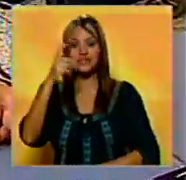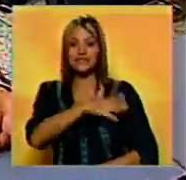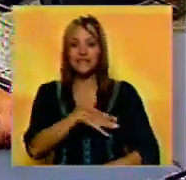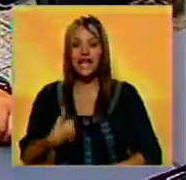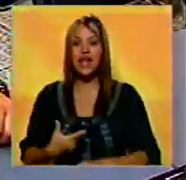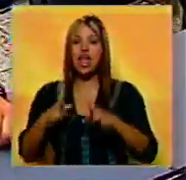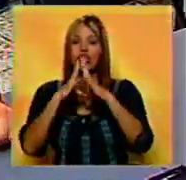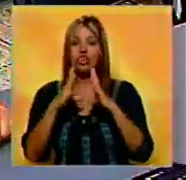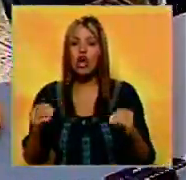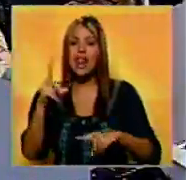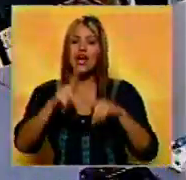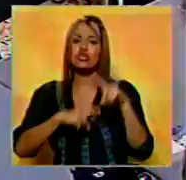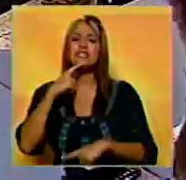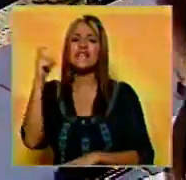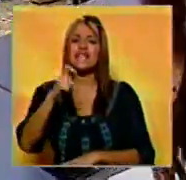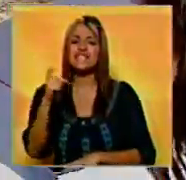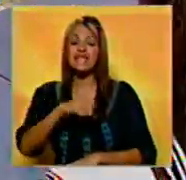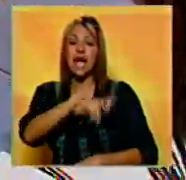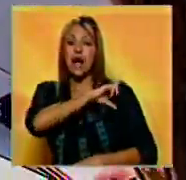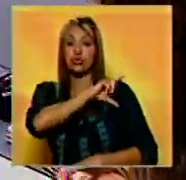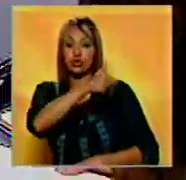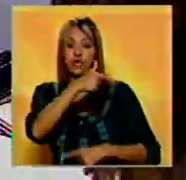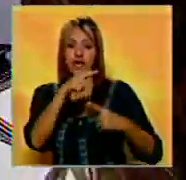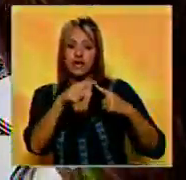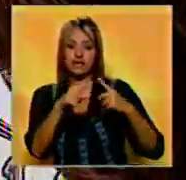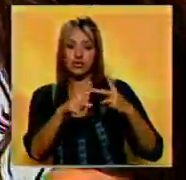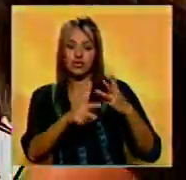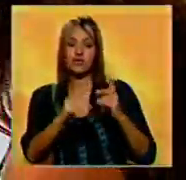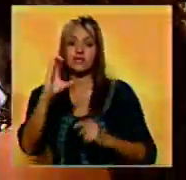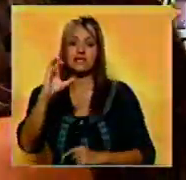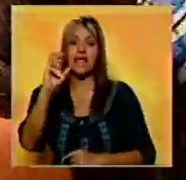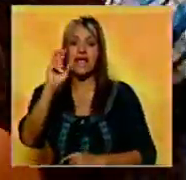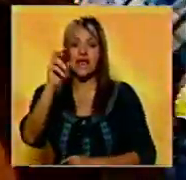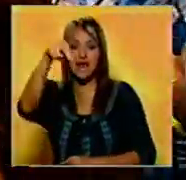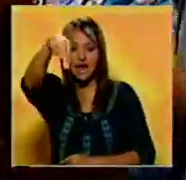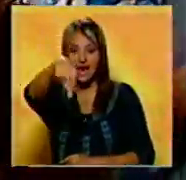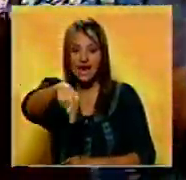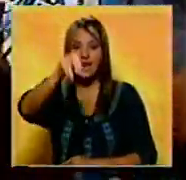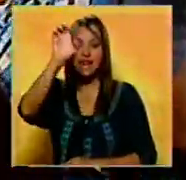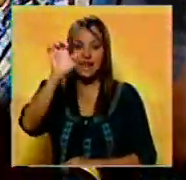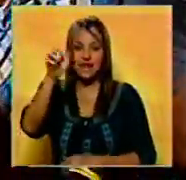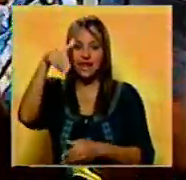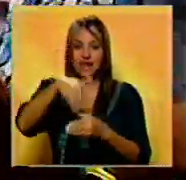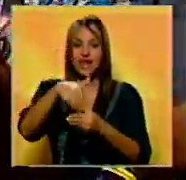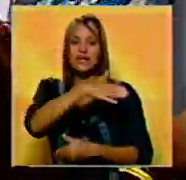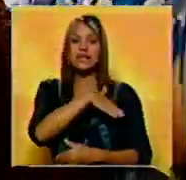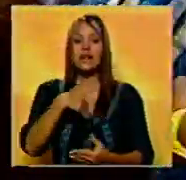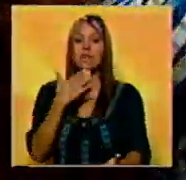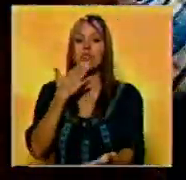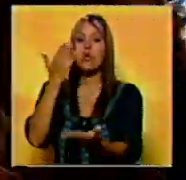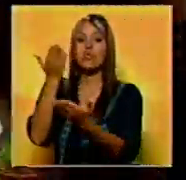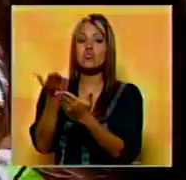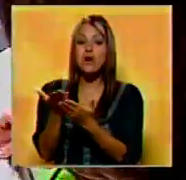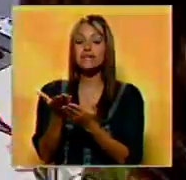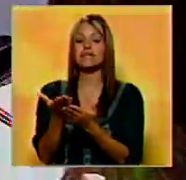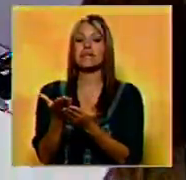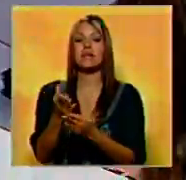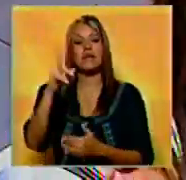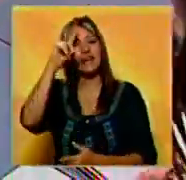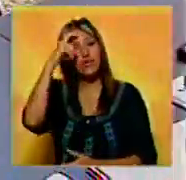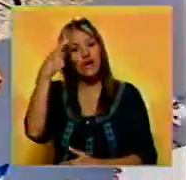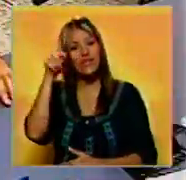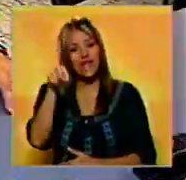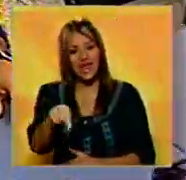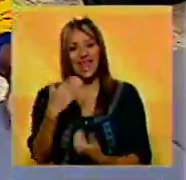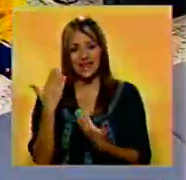los recaudos que son exigidos por las autoridades del Consejo Nacional Electoral para postularse. Él, recordemos